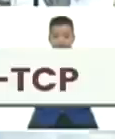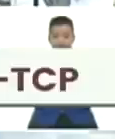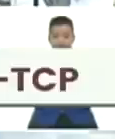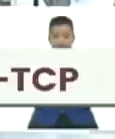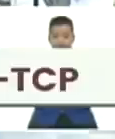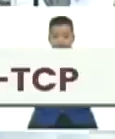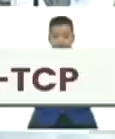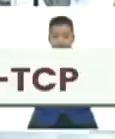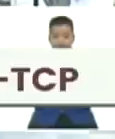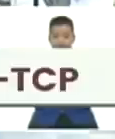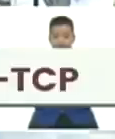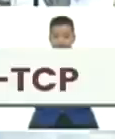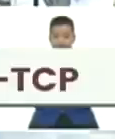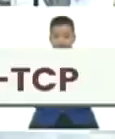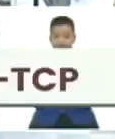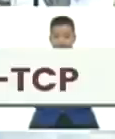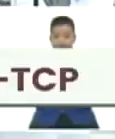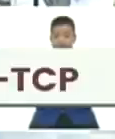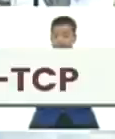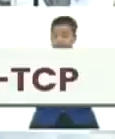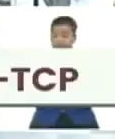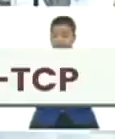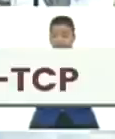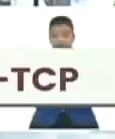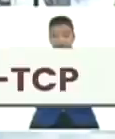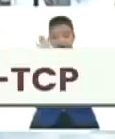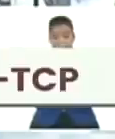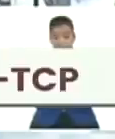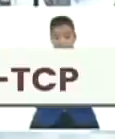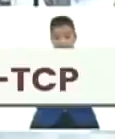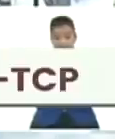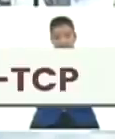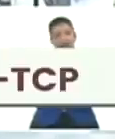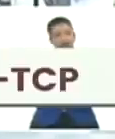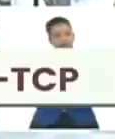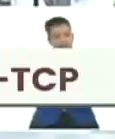tienen una contraparte ya en nuestra América, que es la CELAC.